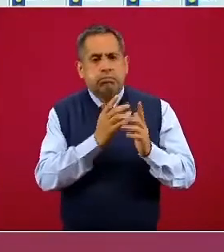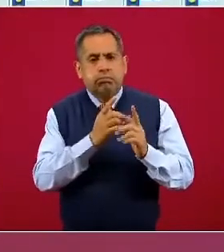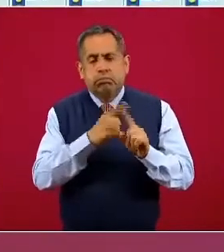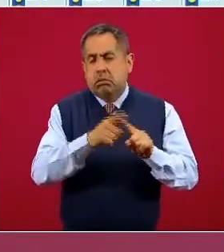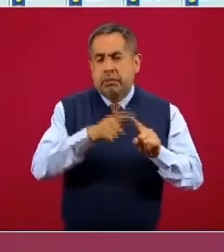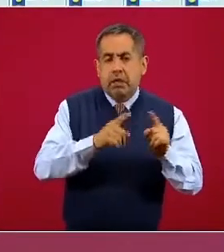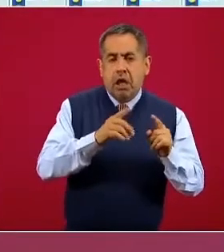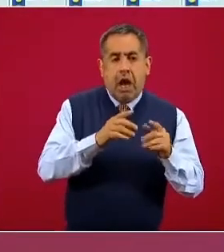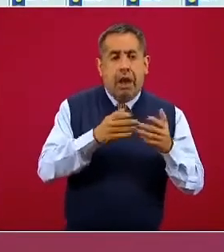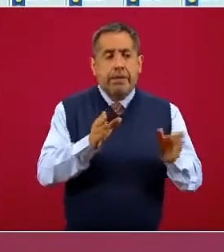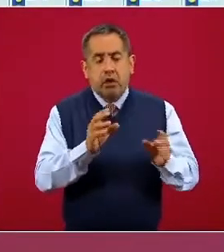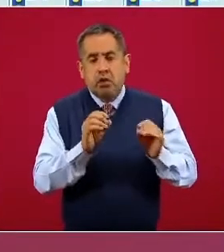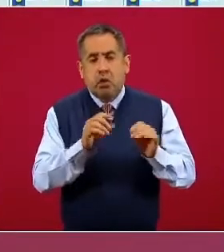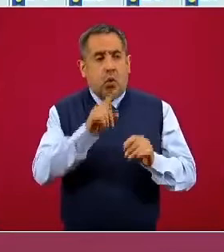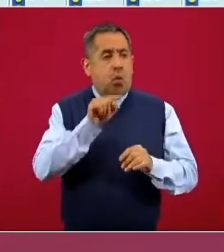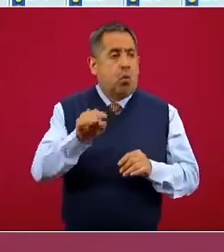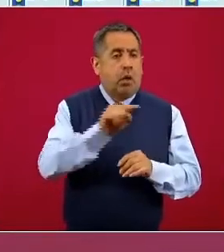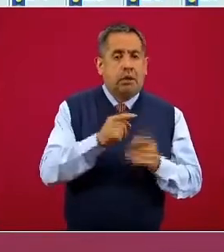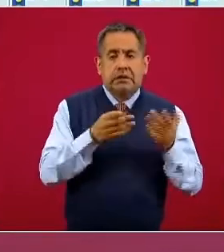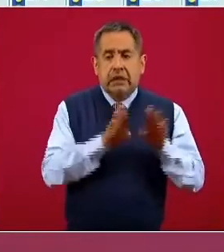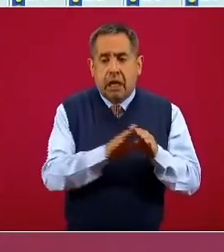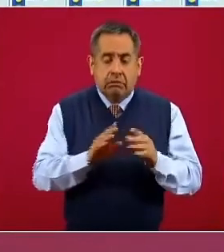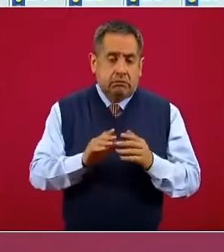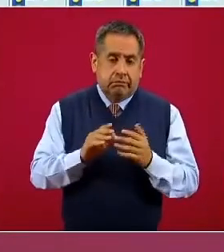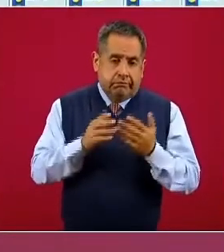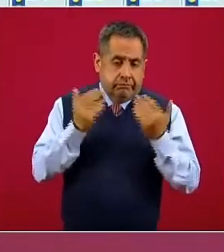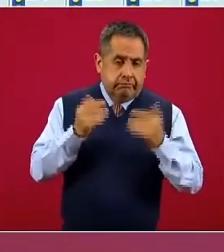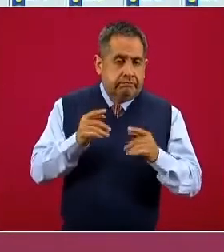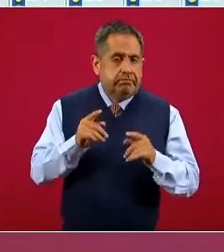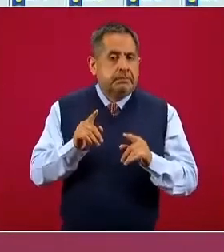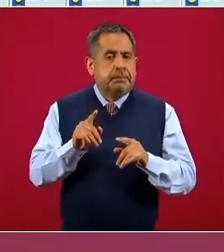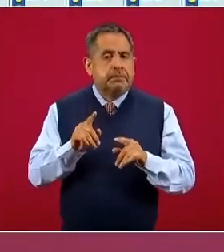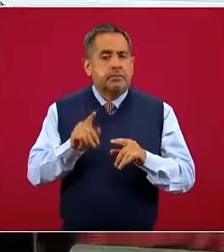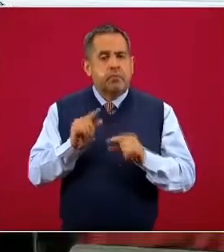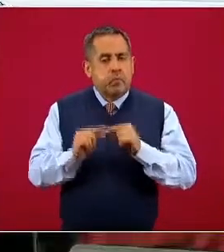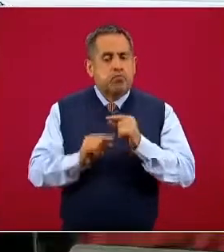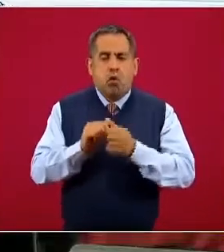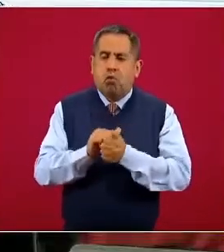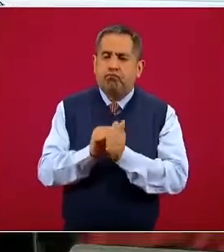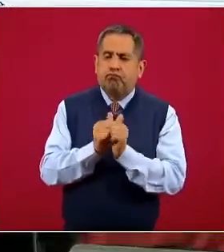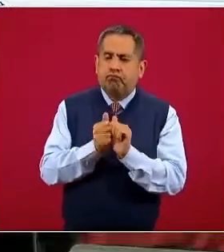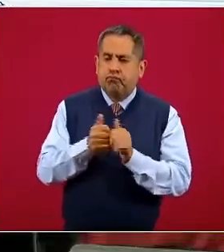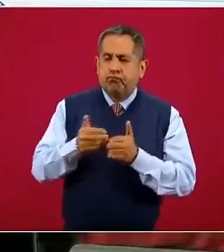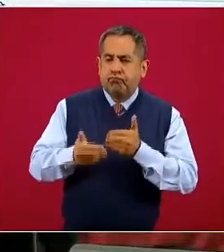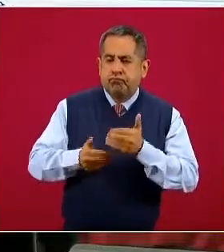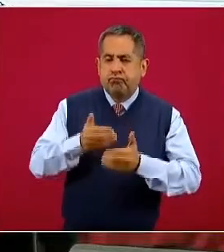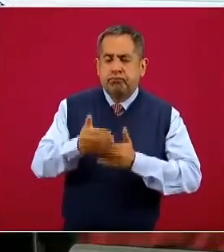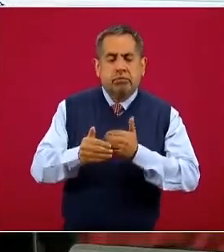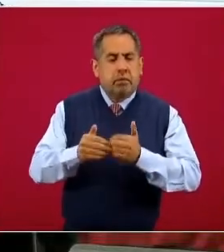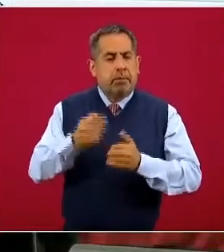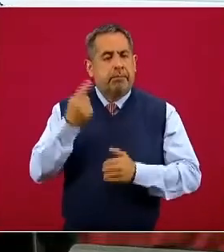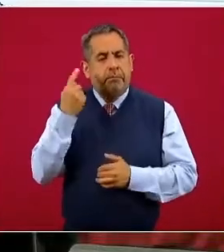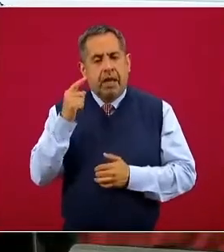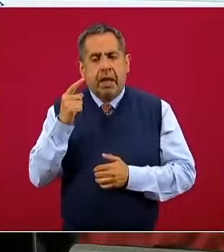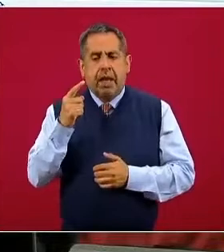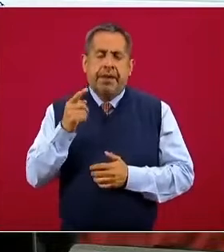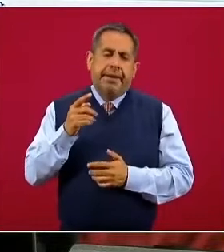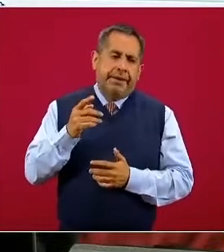abiertos y cerrados, y de esta manera poder regresar de manera paulatina, lógicamente, a poder llevar a